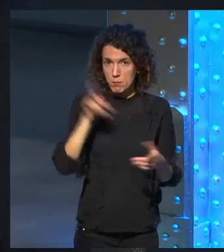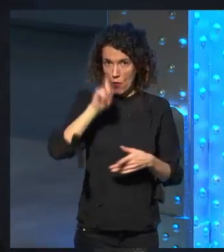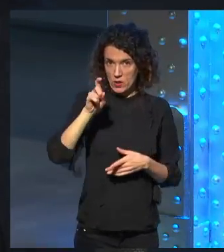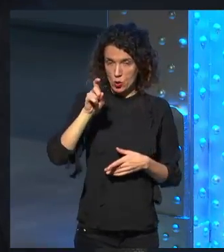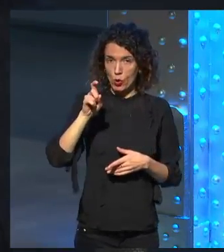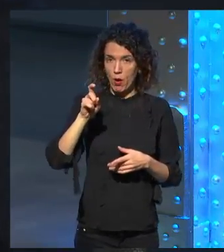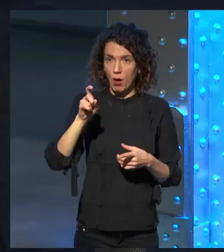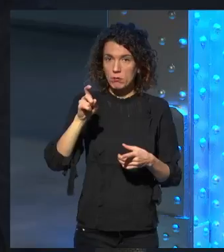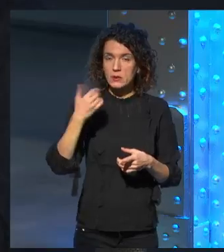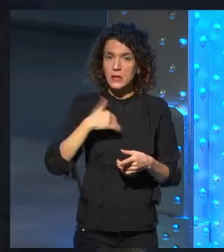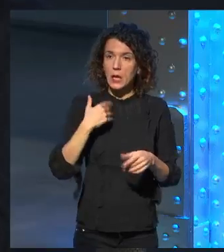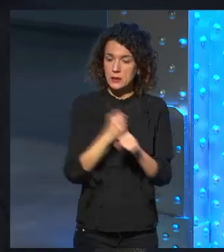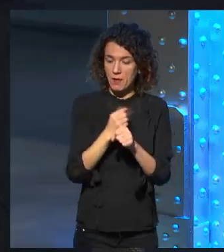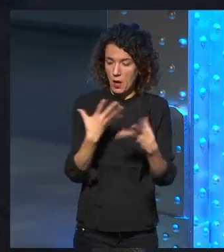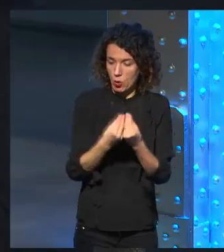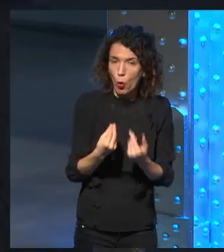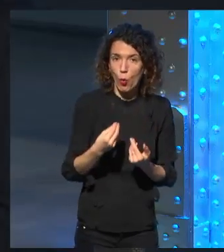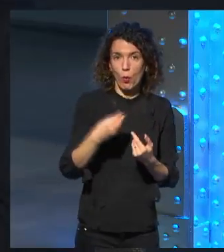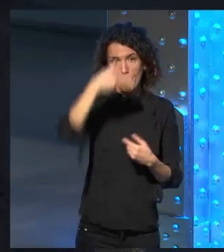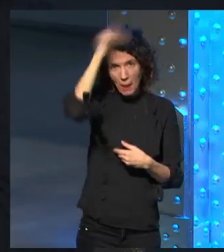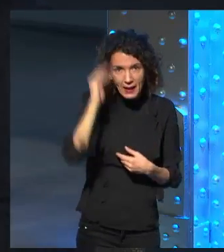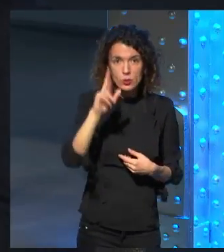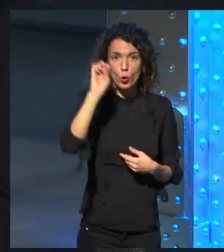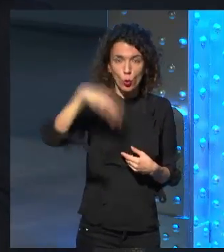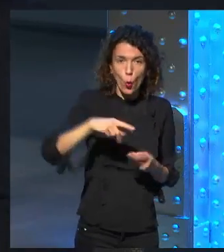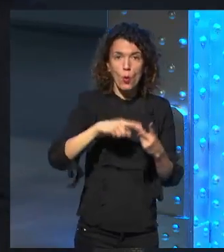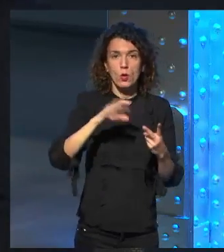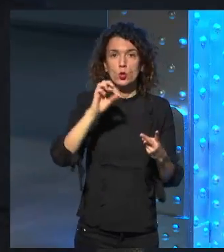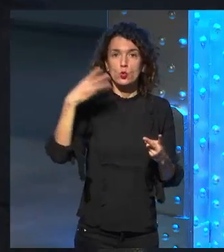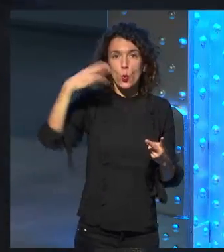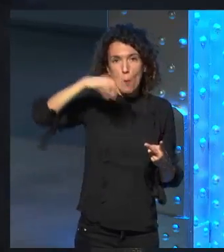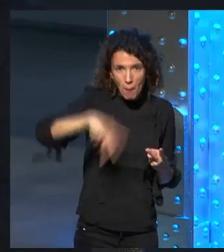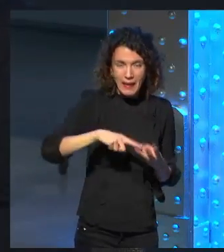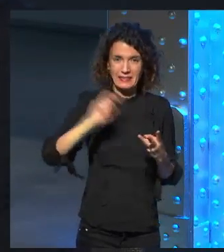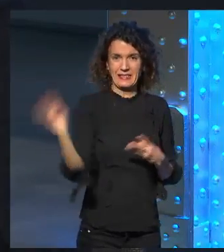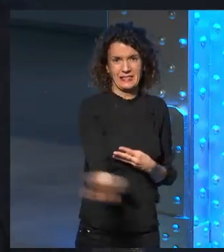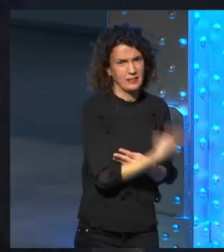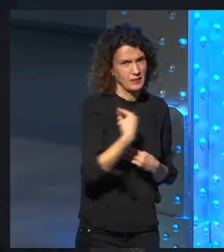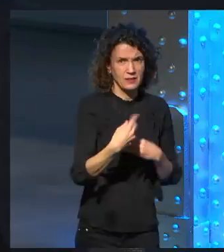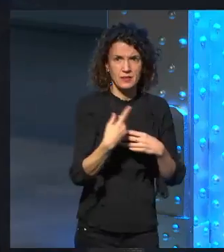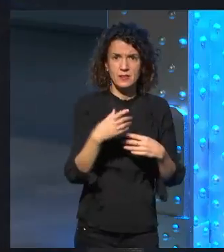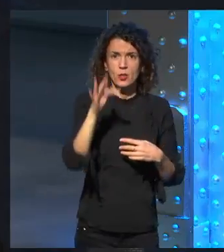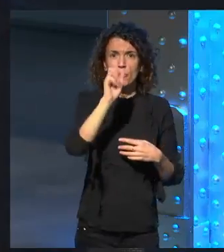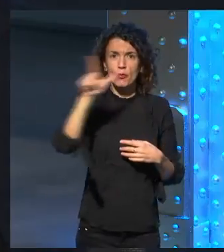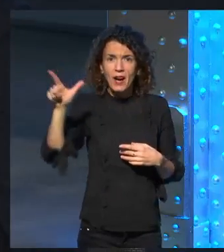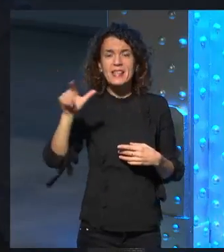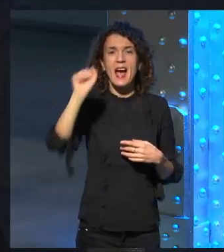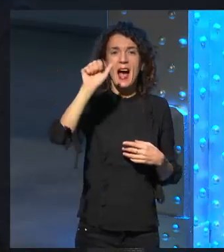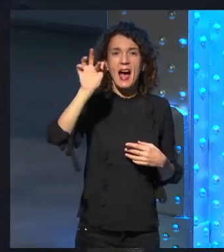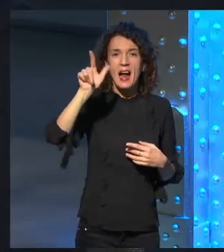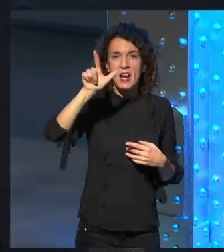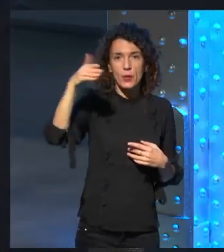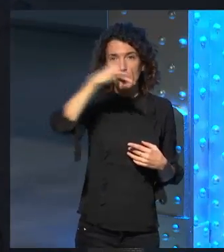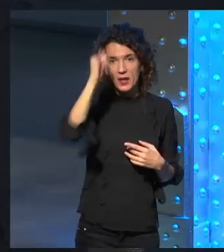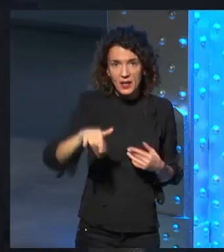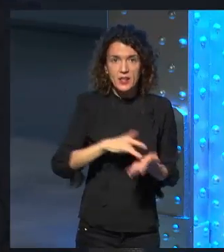profesores ya hemos trabajado con ellos: Beethoven, Bartók, Brahms, Schumann, Schubert y por supuesto Falla, Albéniz, Granados, Blasco